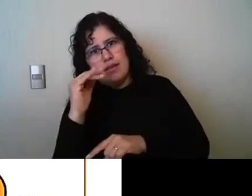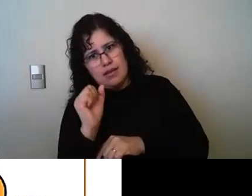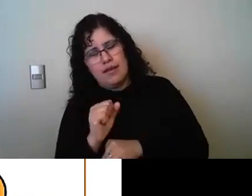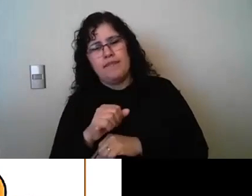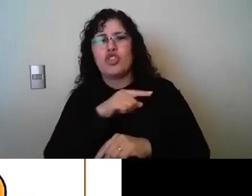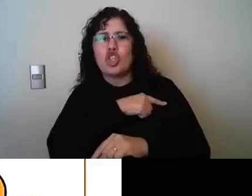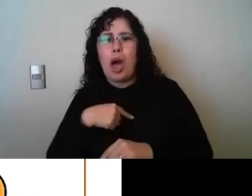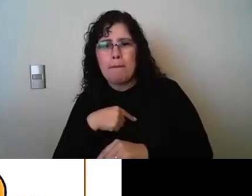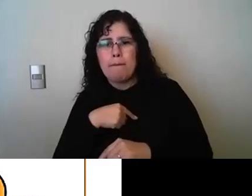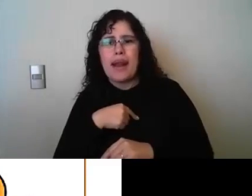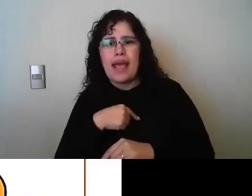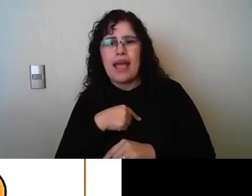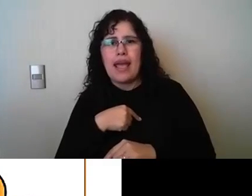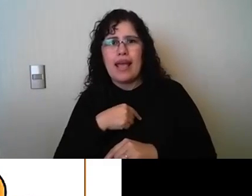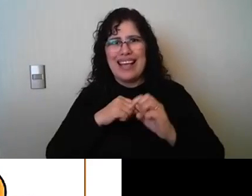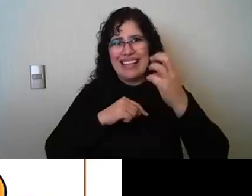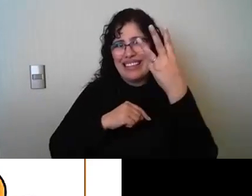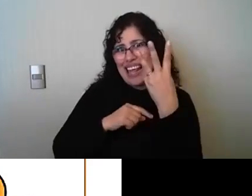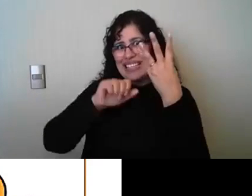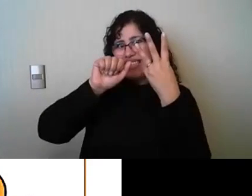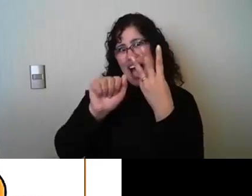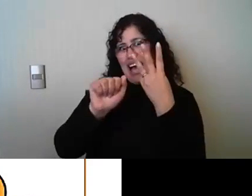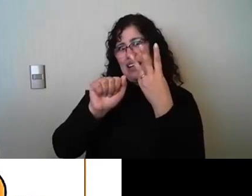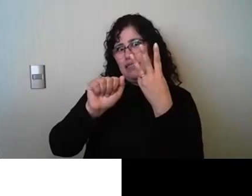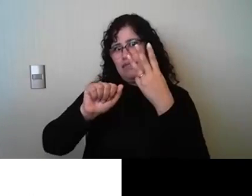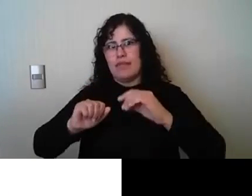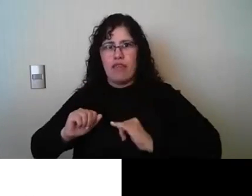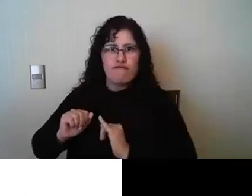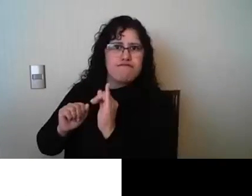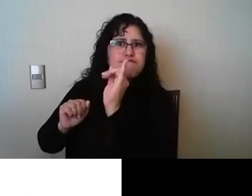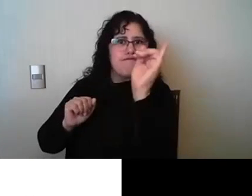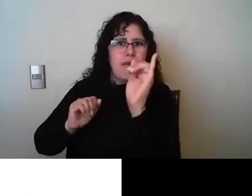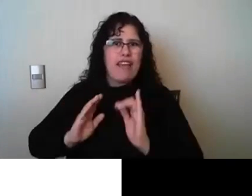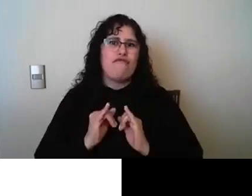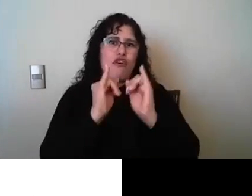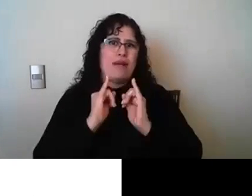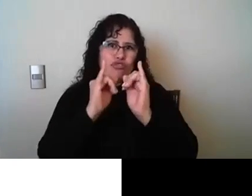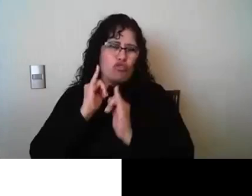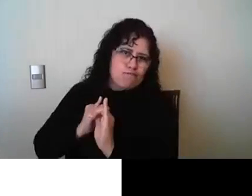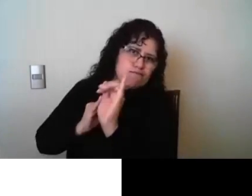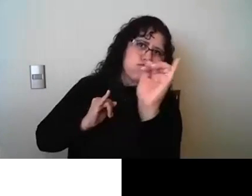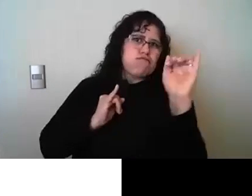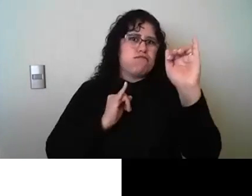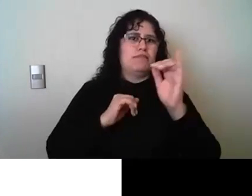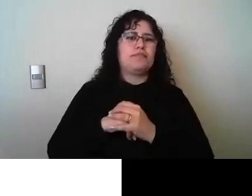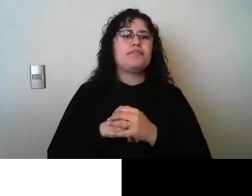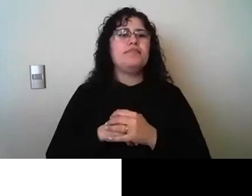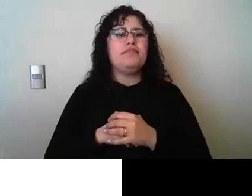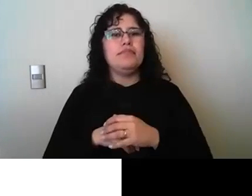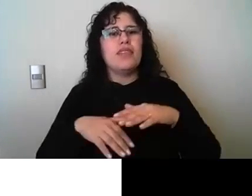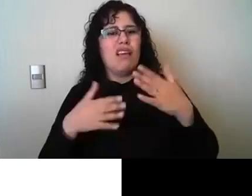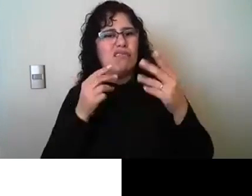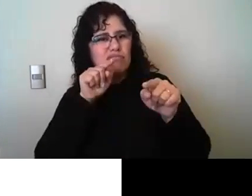denominada como 3A, en la clasificación de Broad. Bueno, acá tenemos